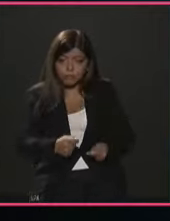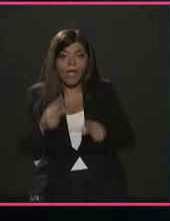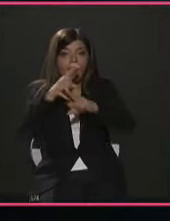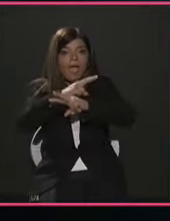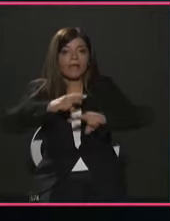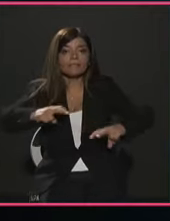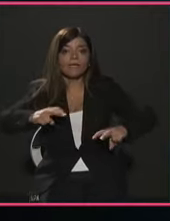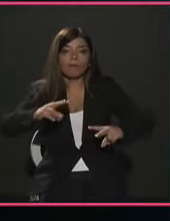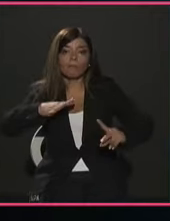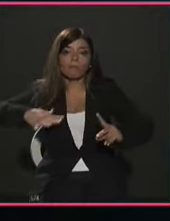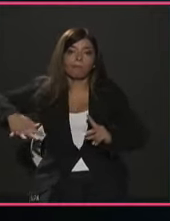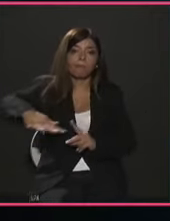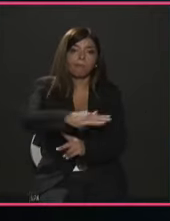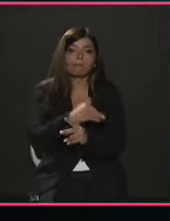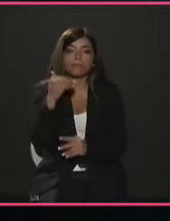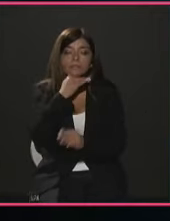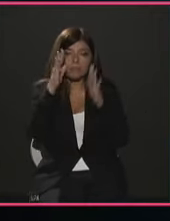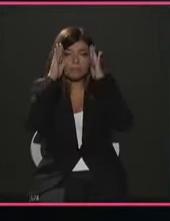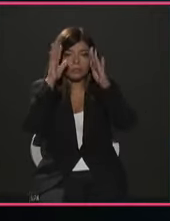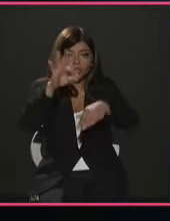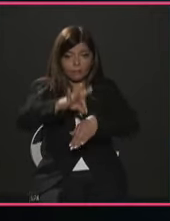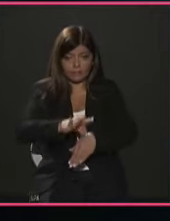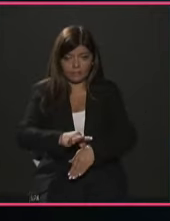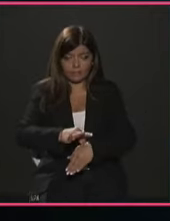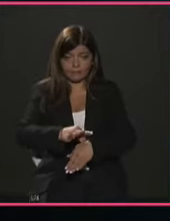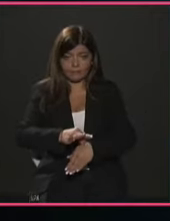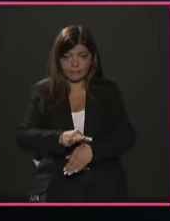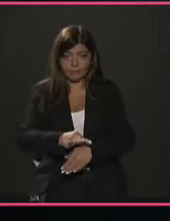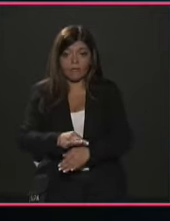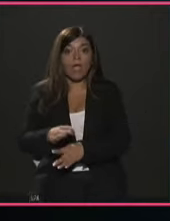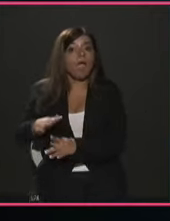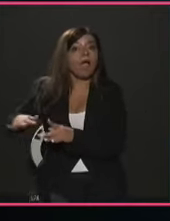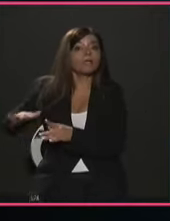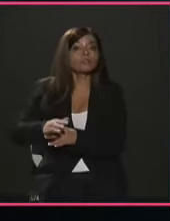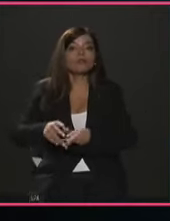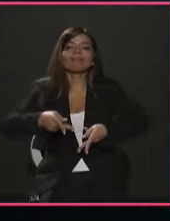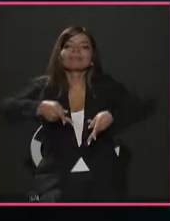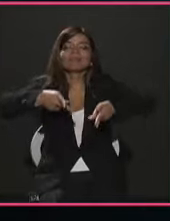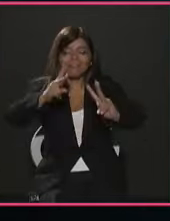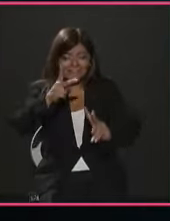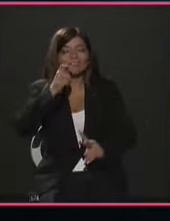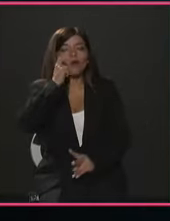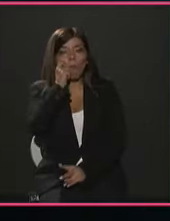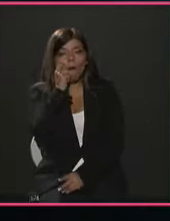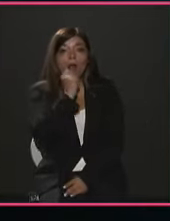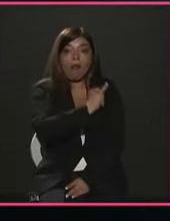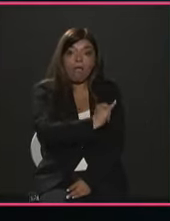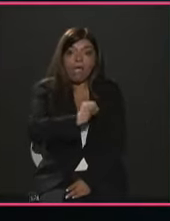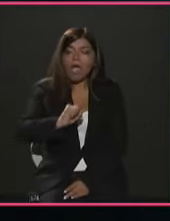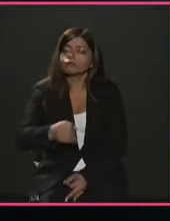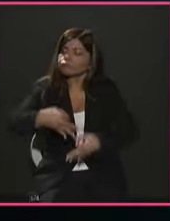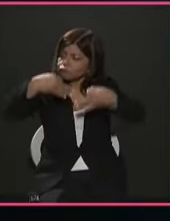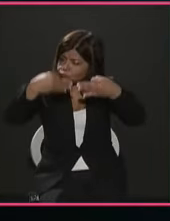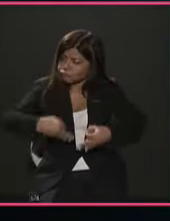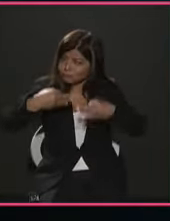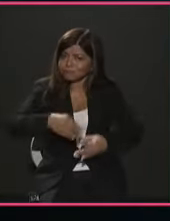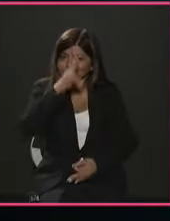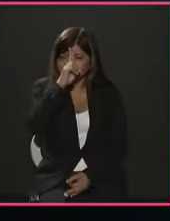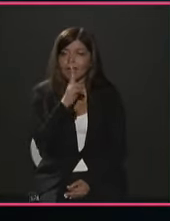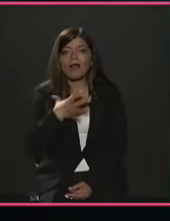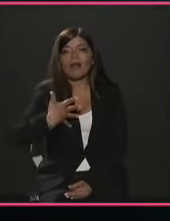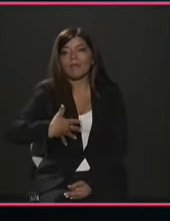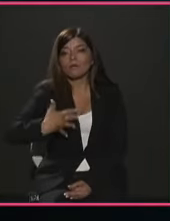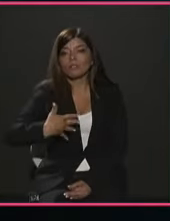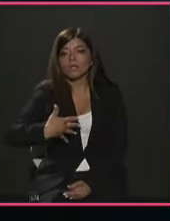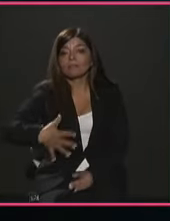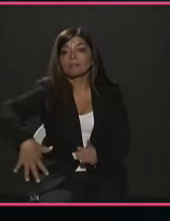exámenes ampliando la cobertura y rapidez de la atención médica en el ámbito de los Derechos Humanos también la ia va a jugar un rol importante